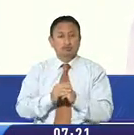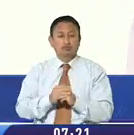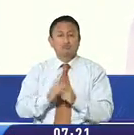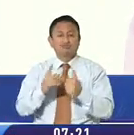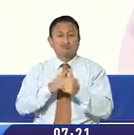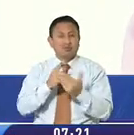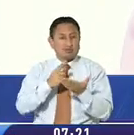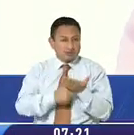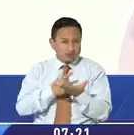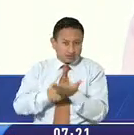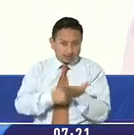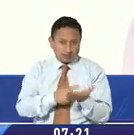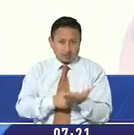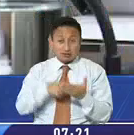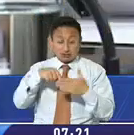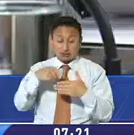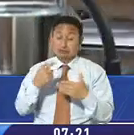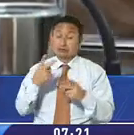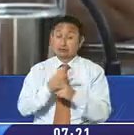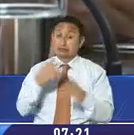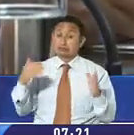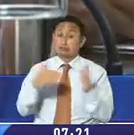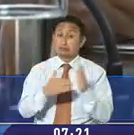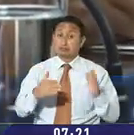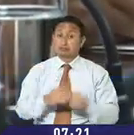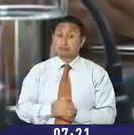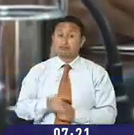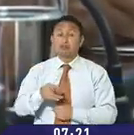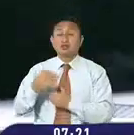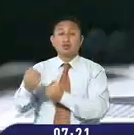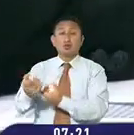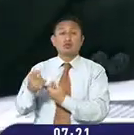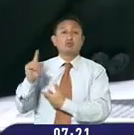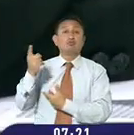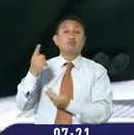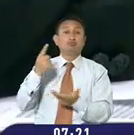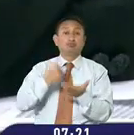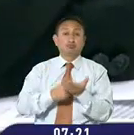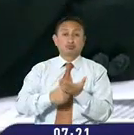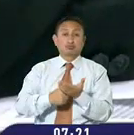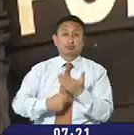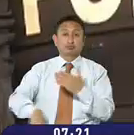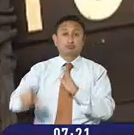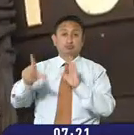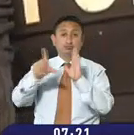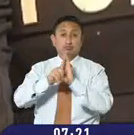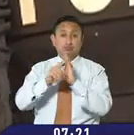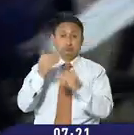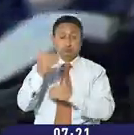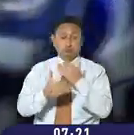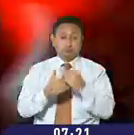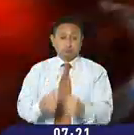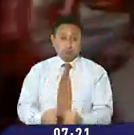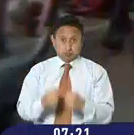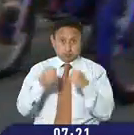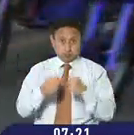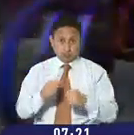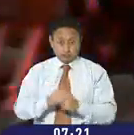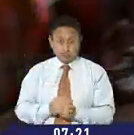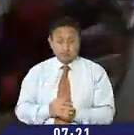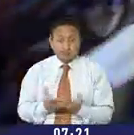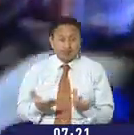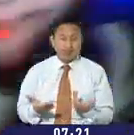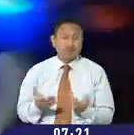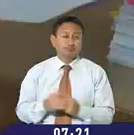debidamente para no contraponer. El informe para el primer debate sobre la ley del uso progresivo de la fuerza se estima que